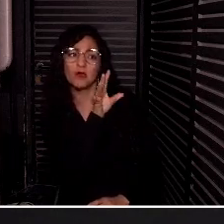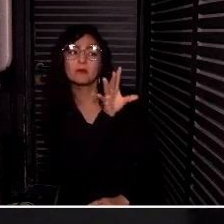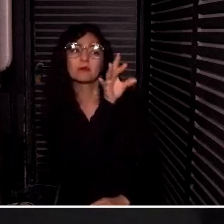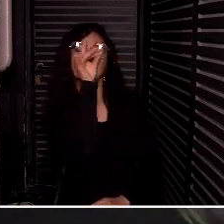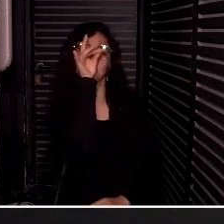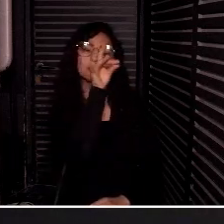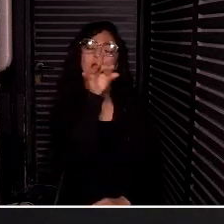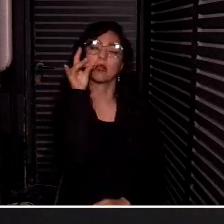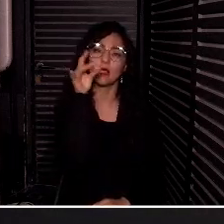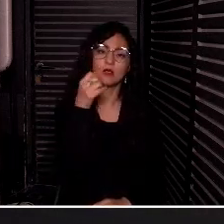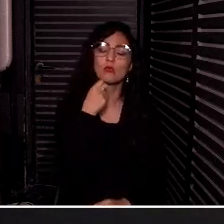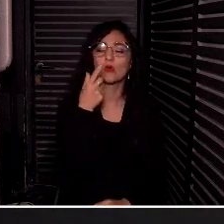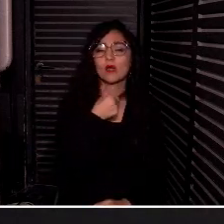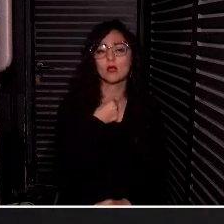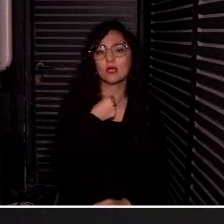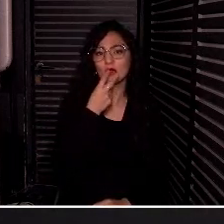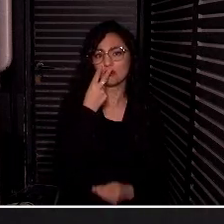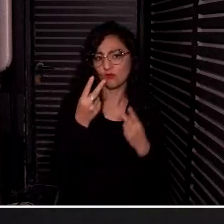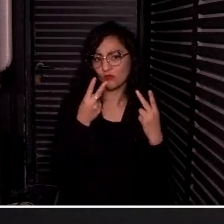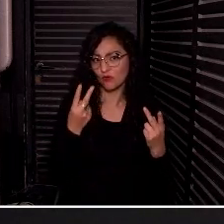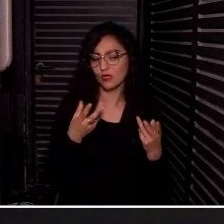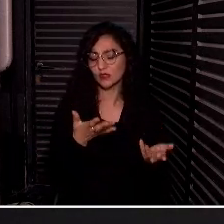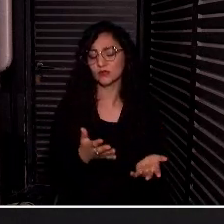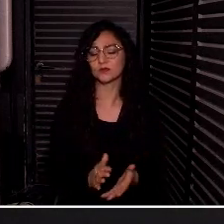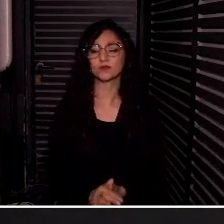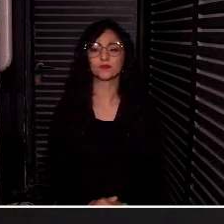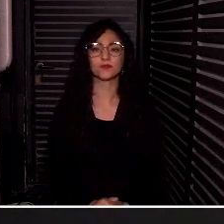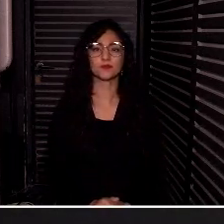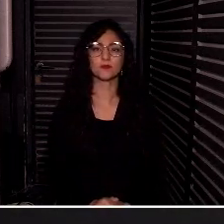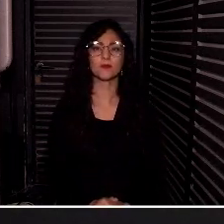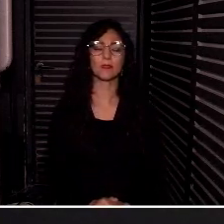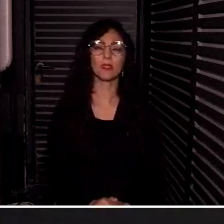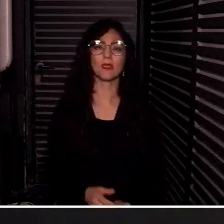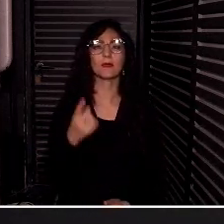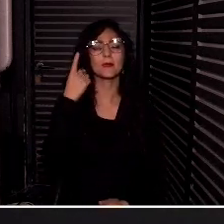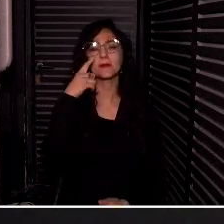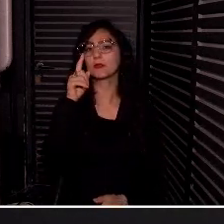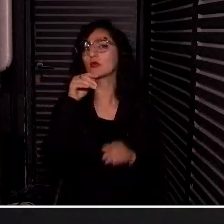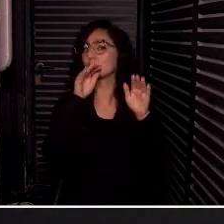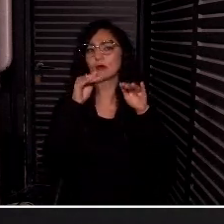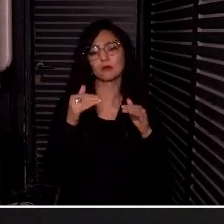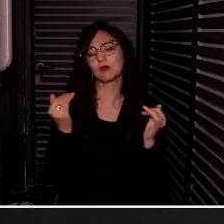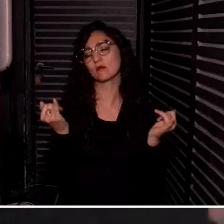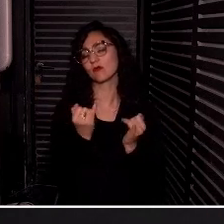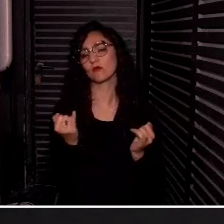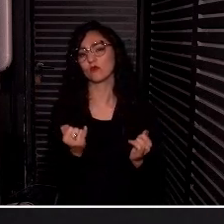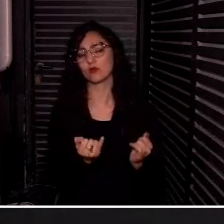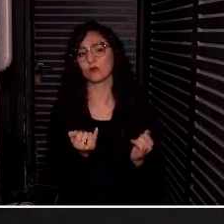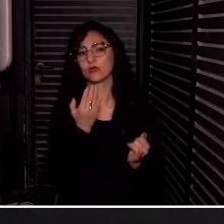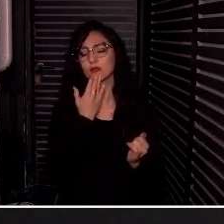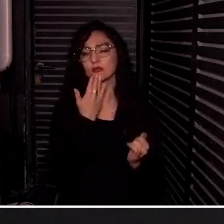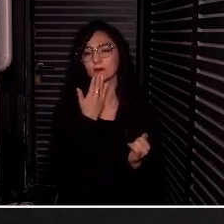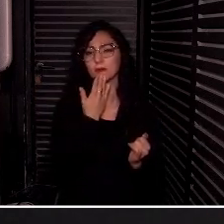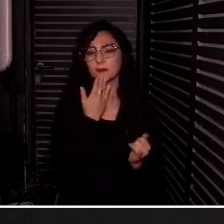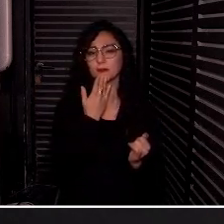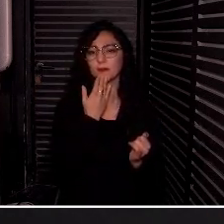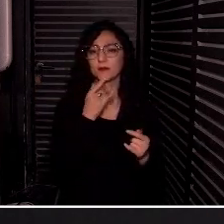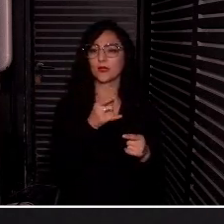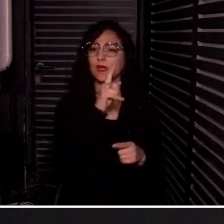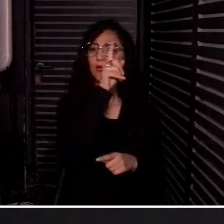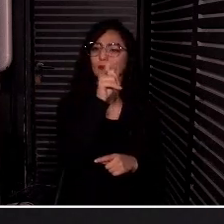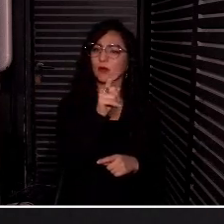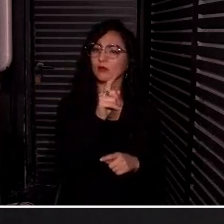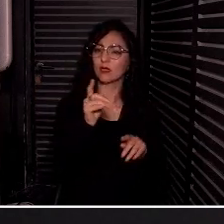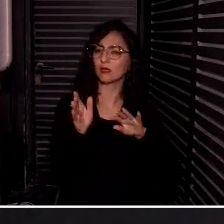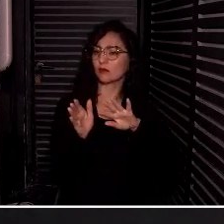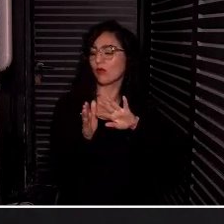de qué línea tral es sino que lo lo suscribo no eh de la misma forma también que no tiene mucho que ver con la con la pregunta